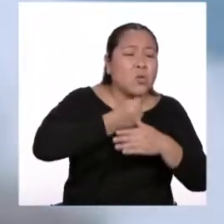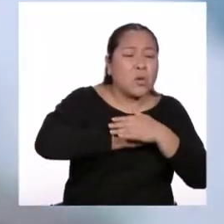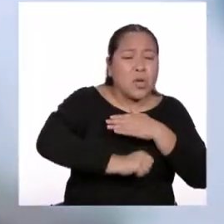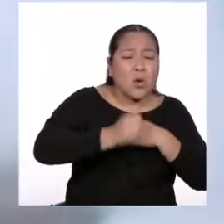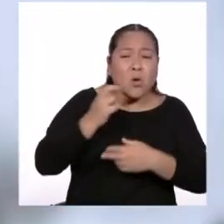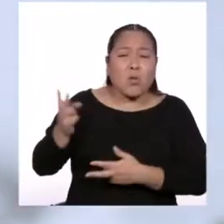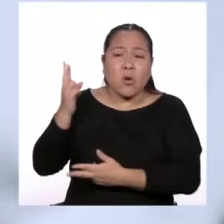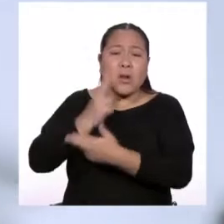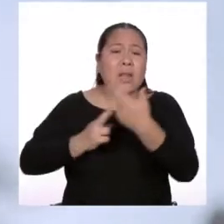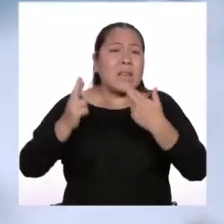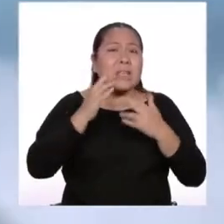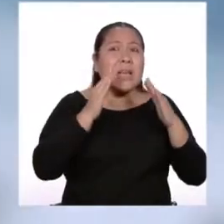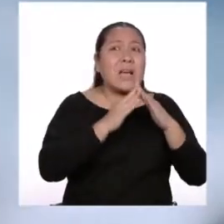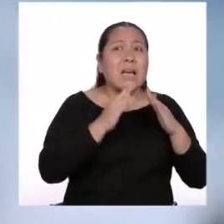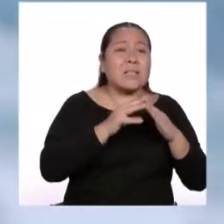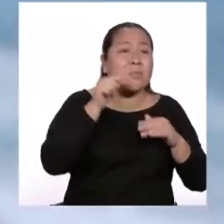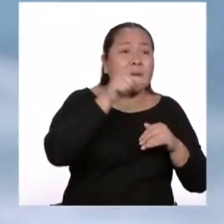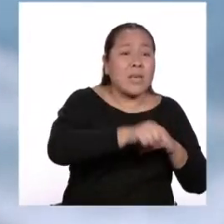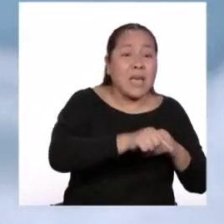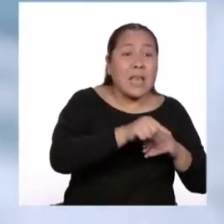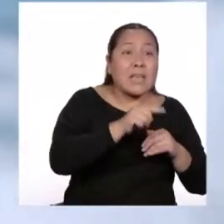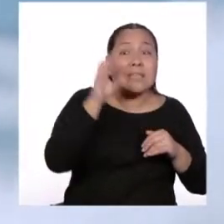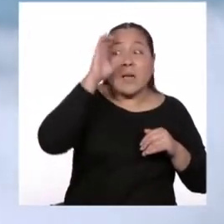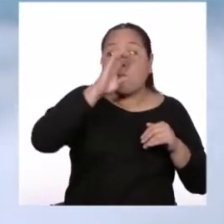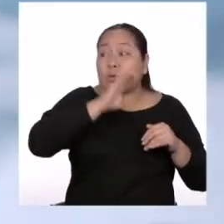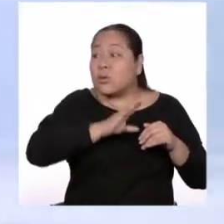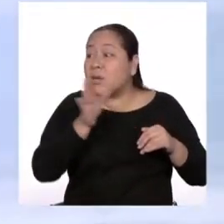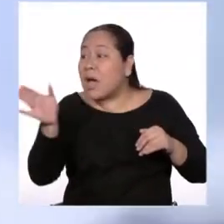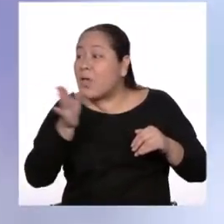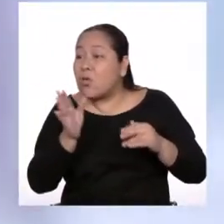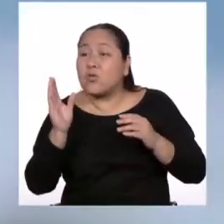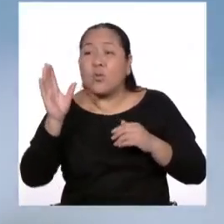casa, pues ahora mismo se encuentra en Pilos buscando noticias de su padre.